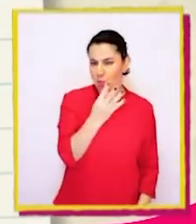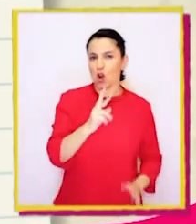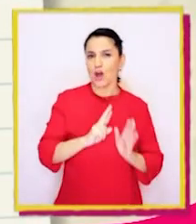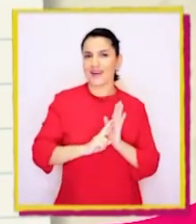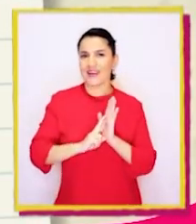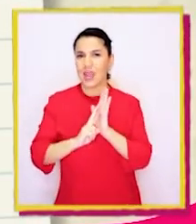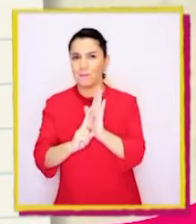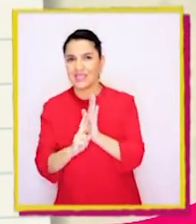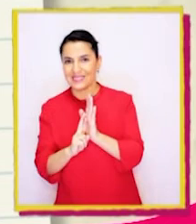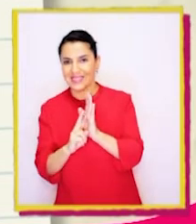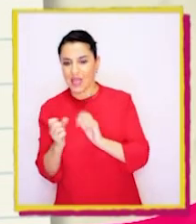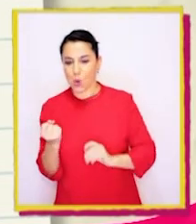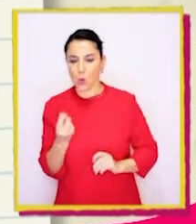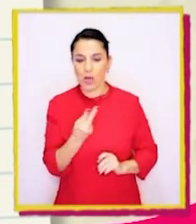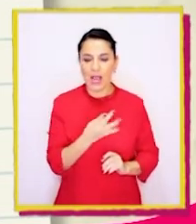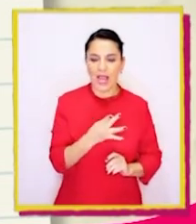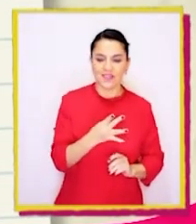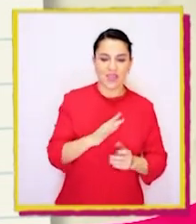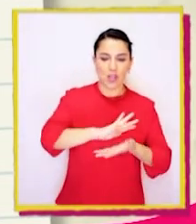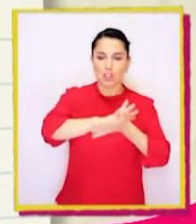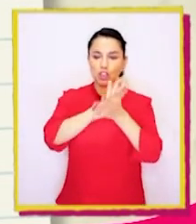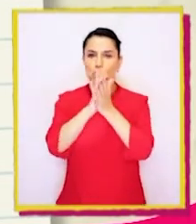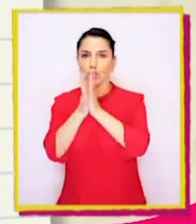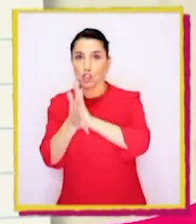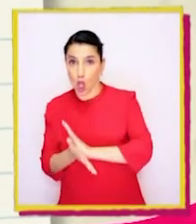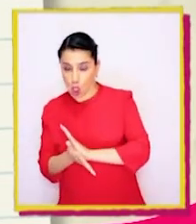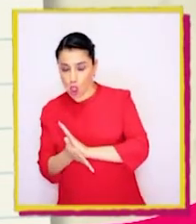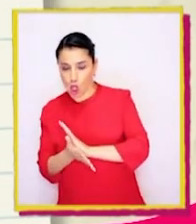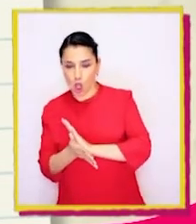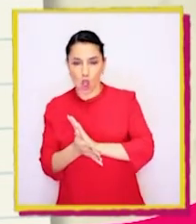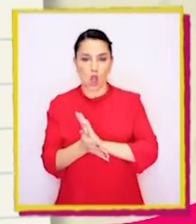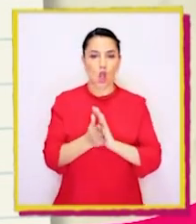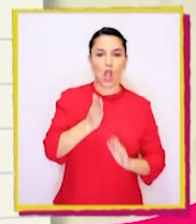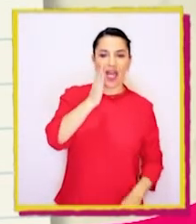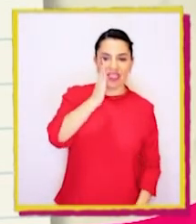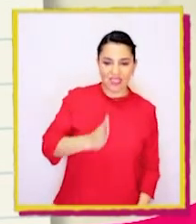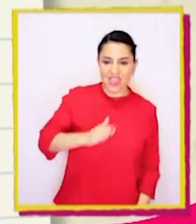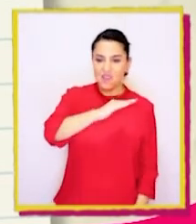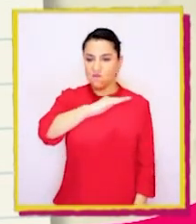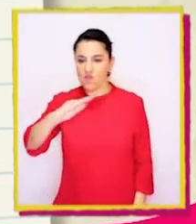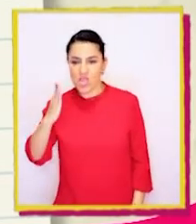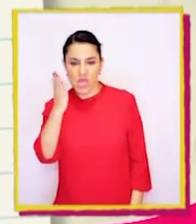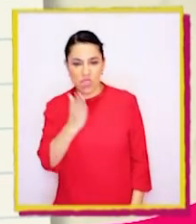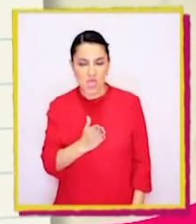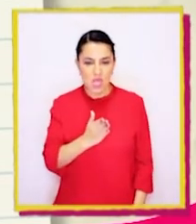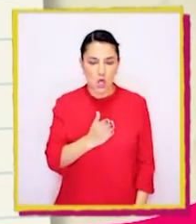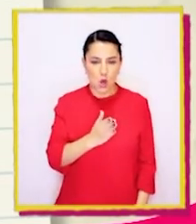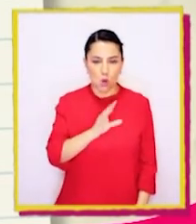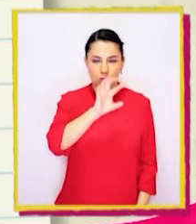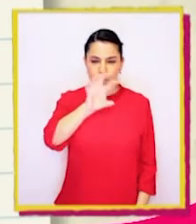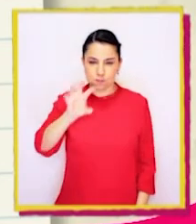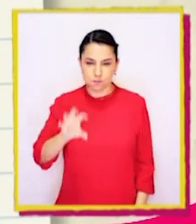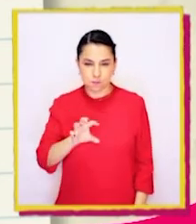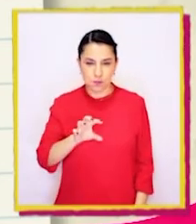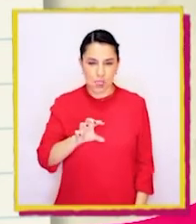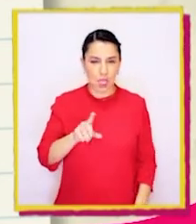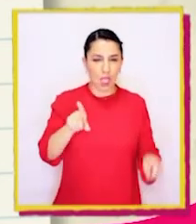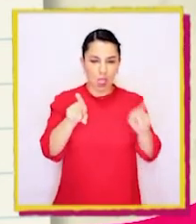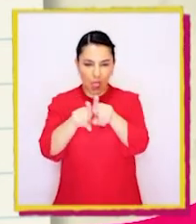representa una cantidad determinada de un todo o entero que está dividido en partes